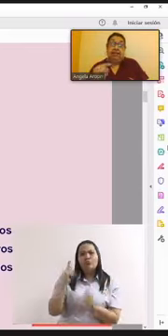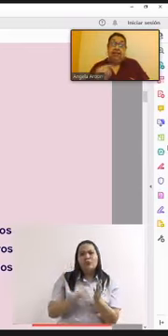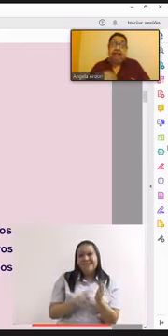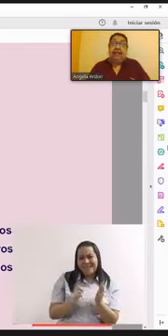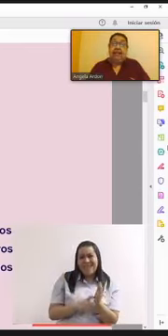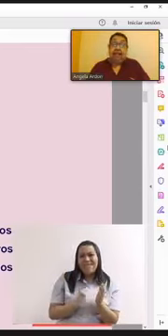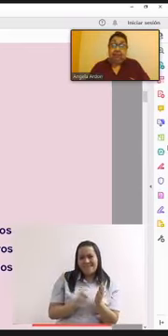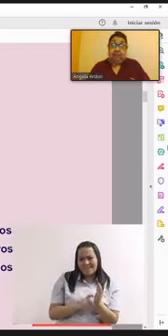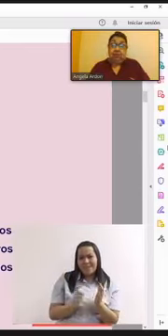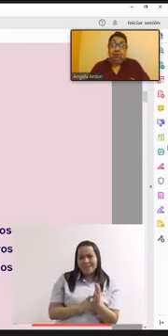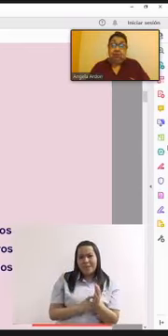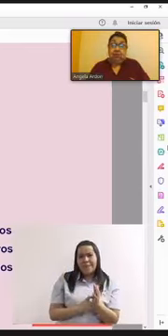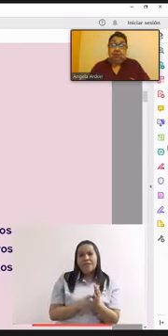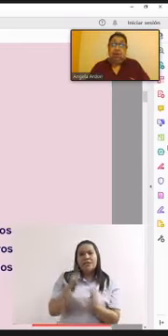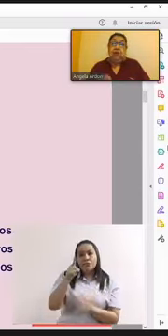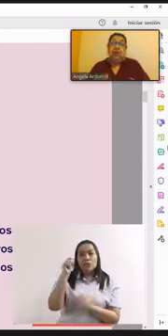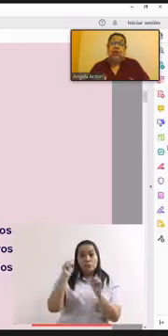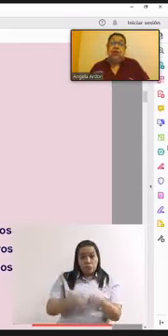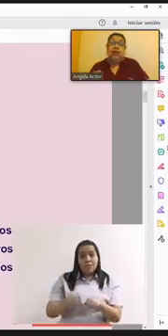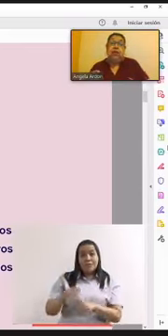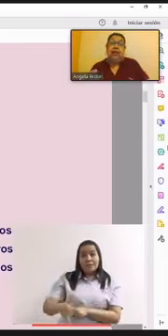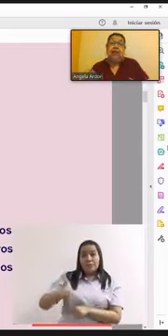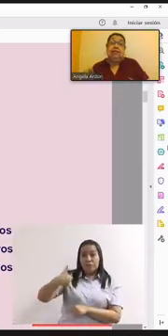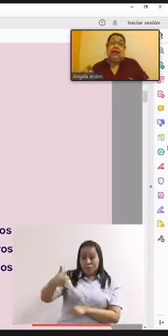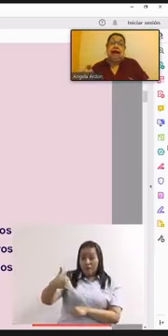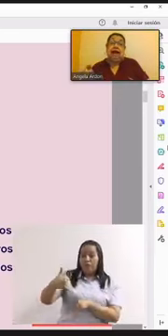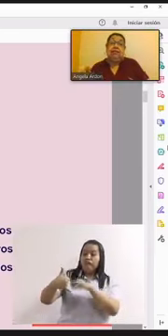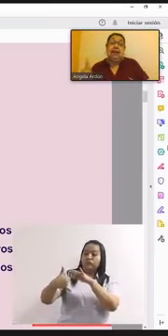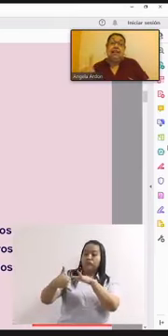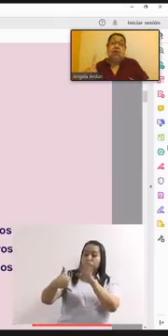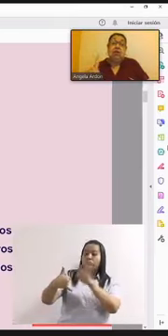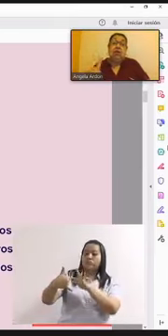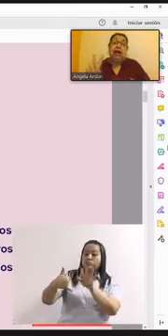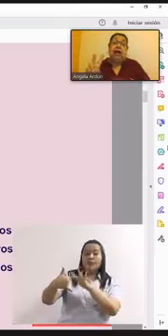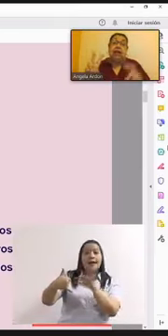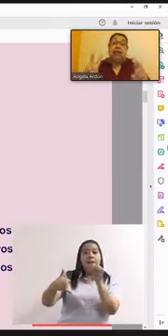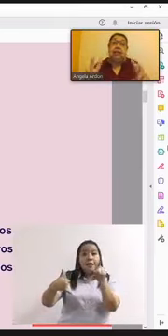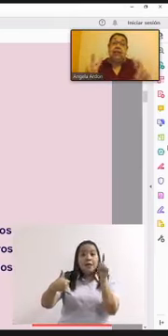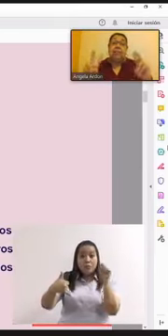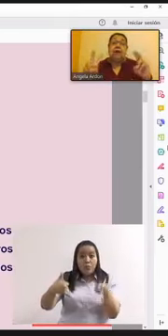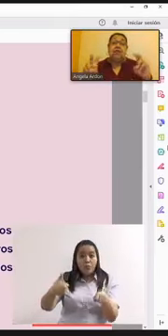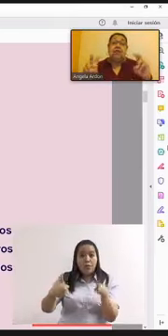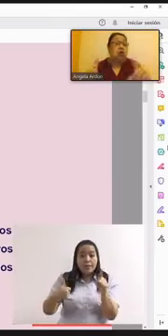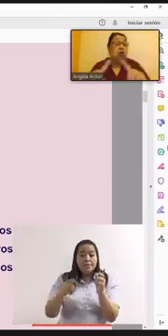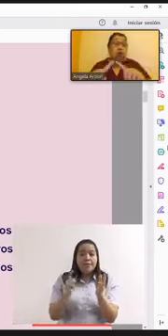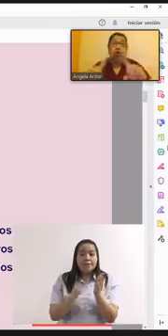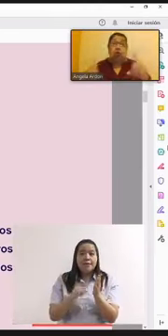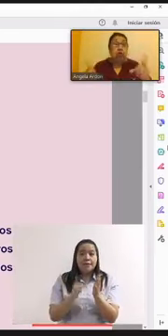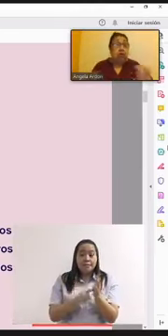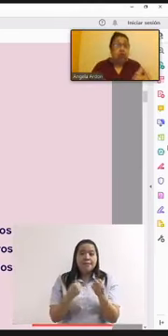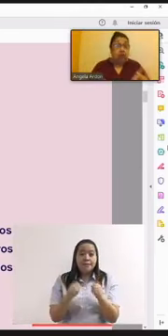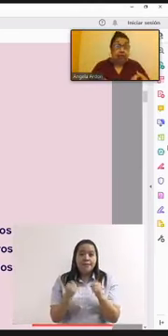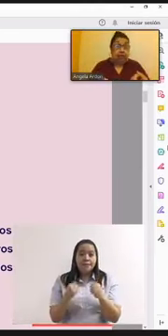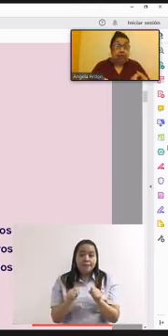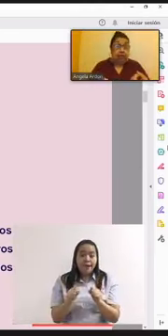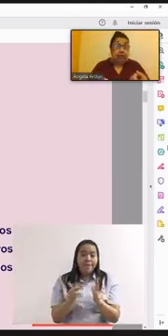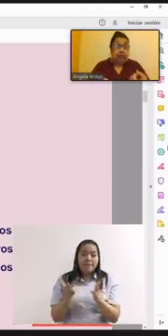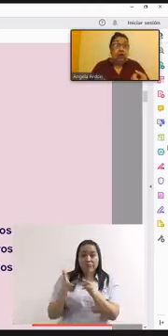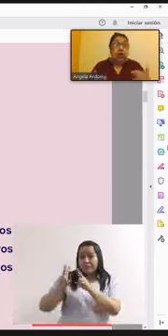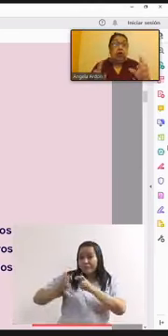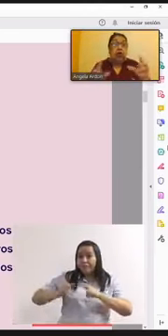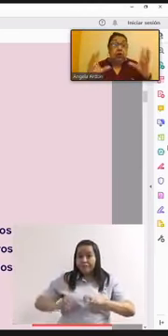través del teléfono, donde tú puedes hacerte un examen de prevención, no es un diagnóstico